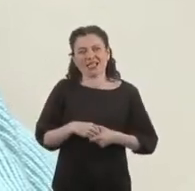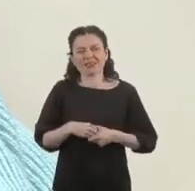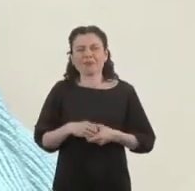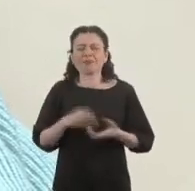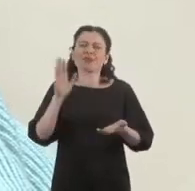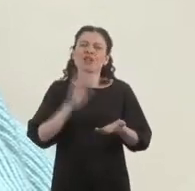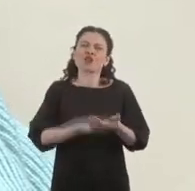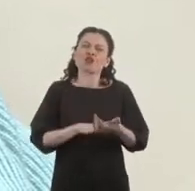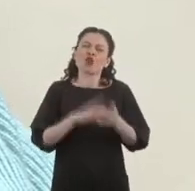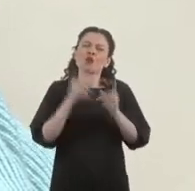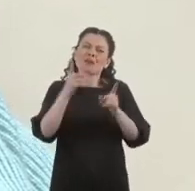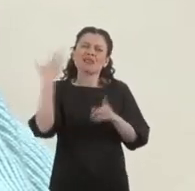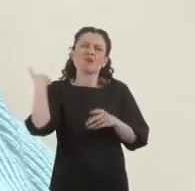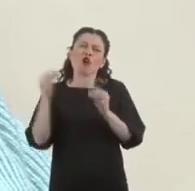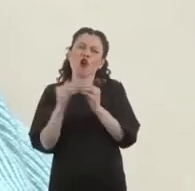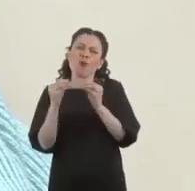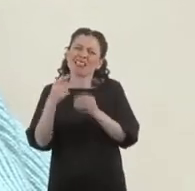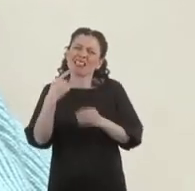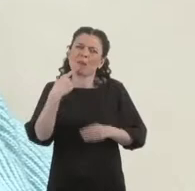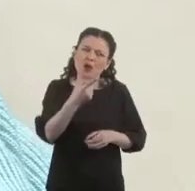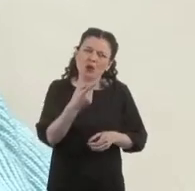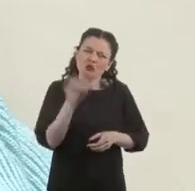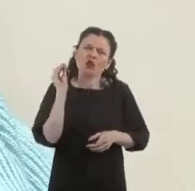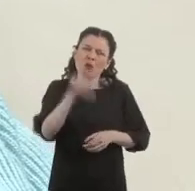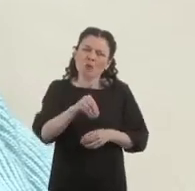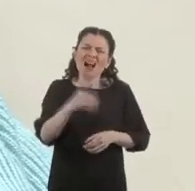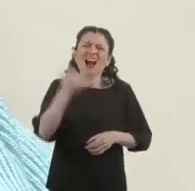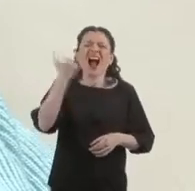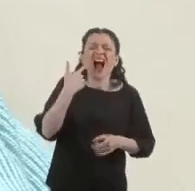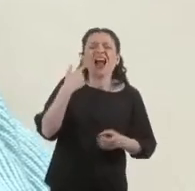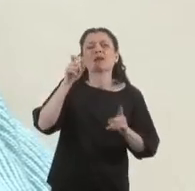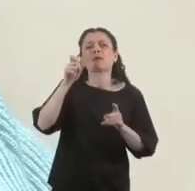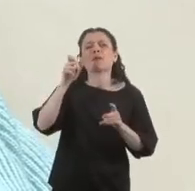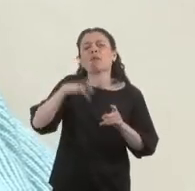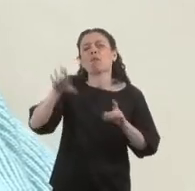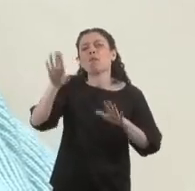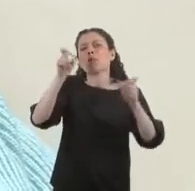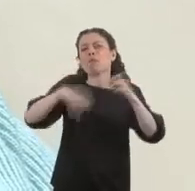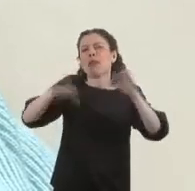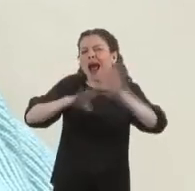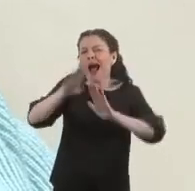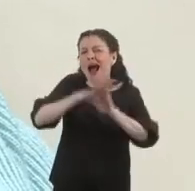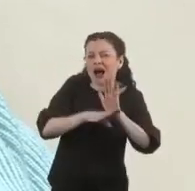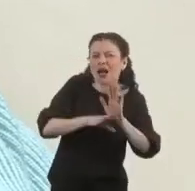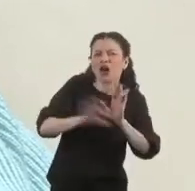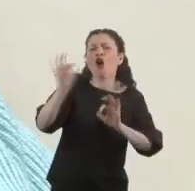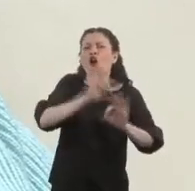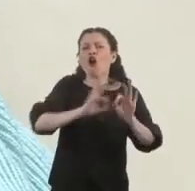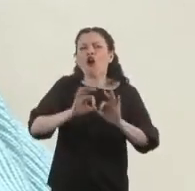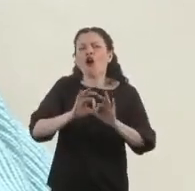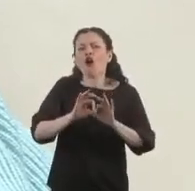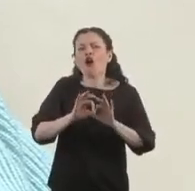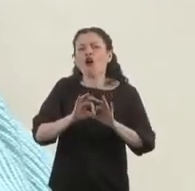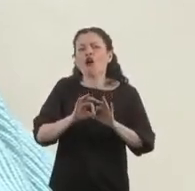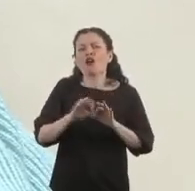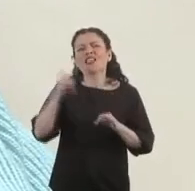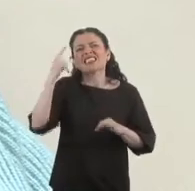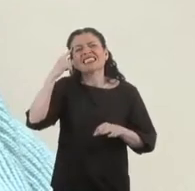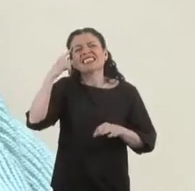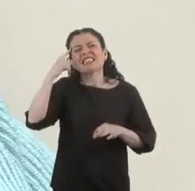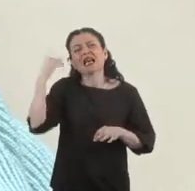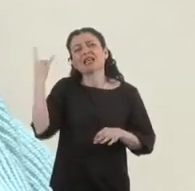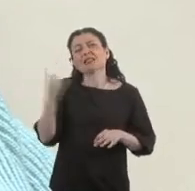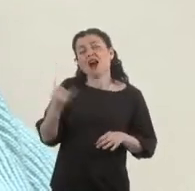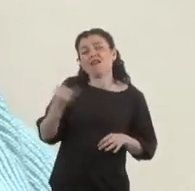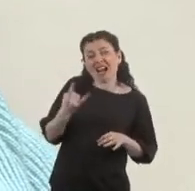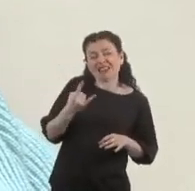de lo que comentaba mi compañera, te quería consultar si existe alguna planificación o bien se proyecta la implementación de las inteligencias